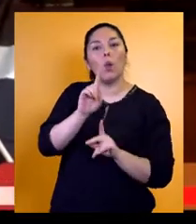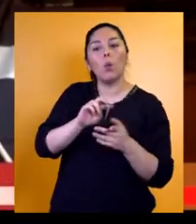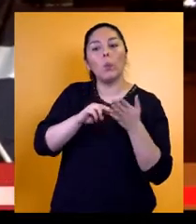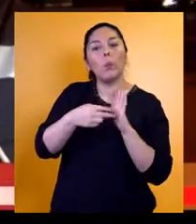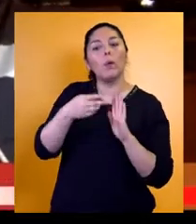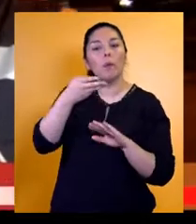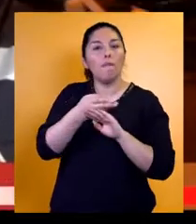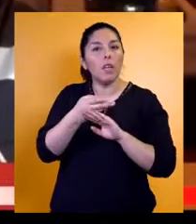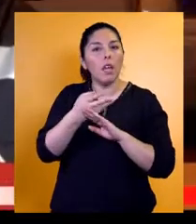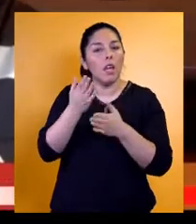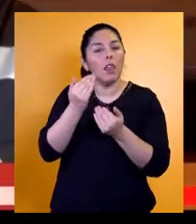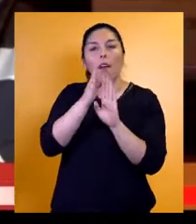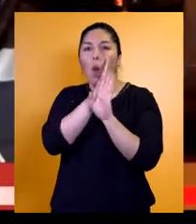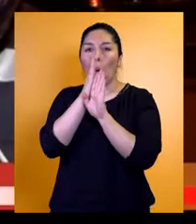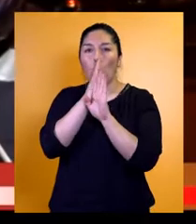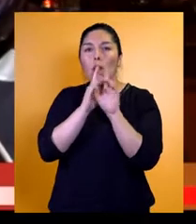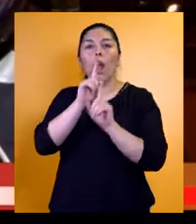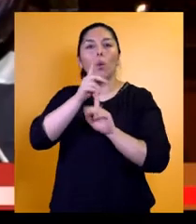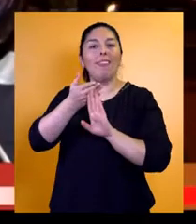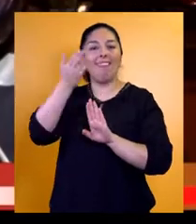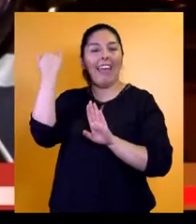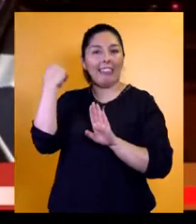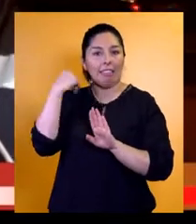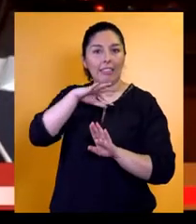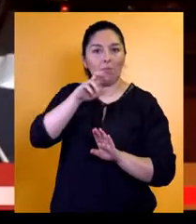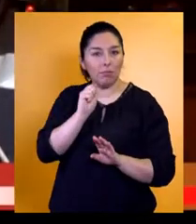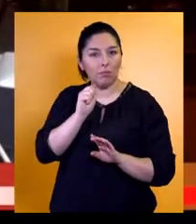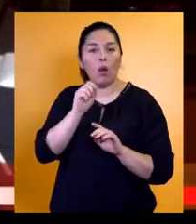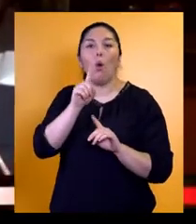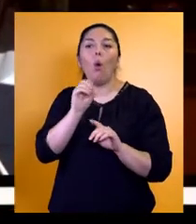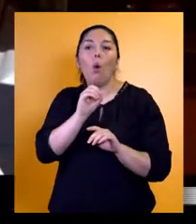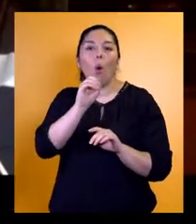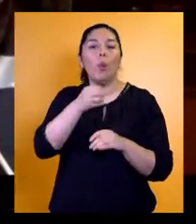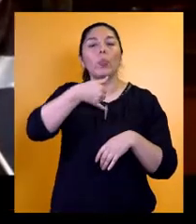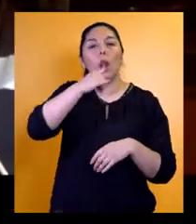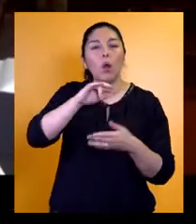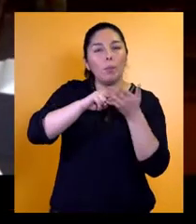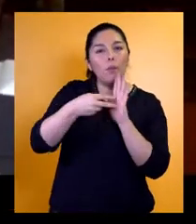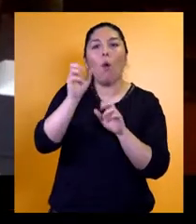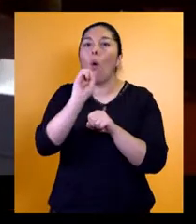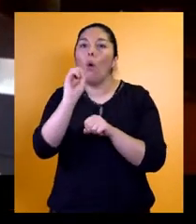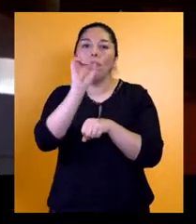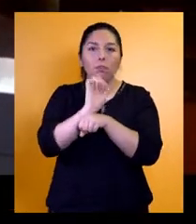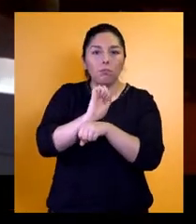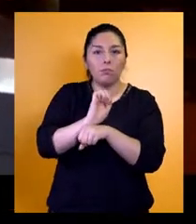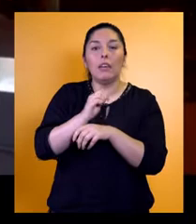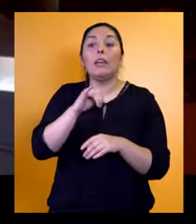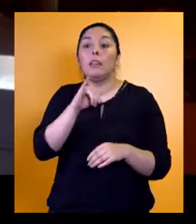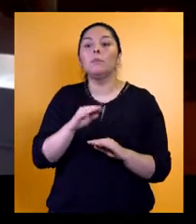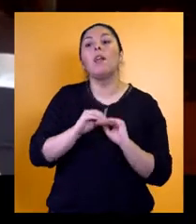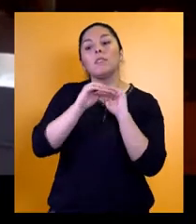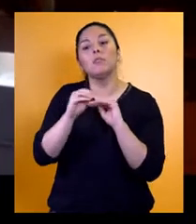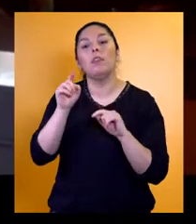algunos incumplimientos tributarios, los cuales se fueron comunicados en línea a los contribuyentes, se le informaron para que regularicen su